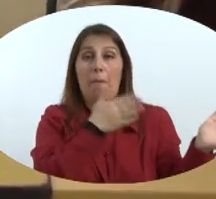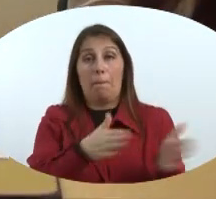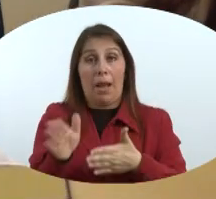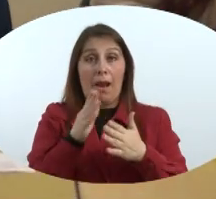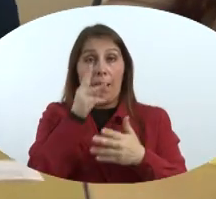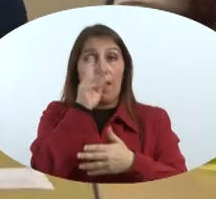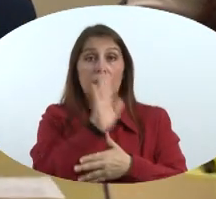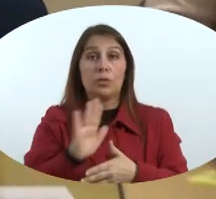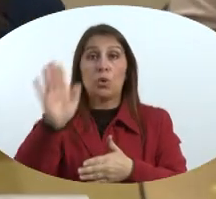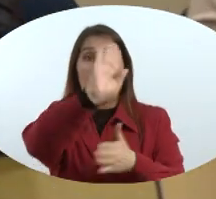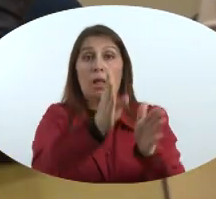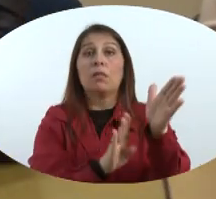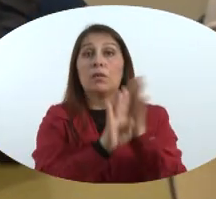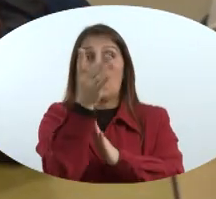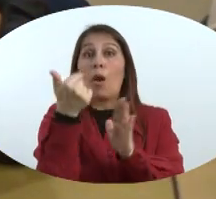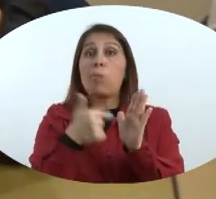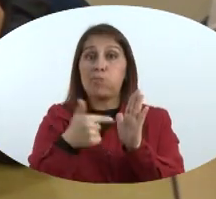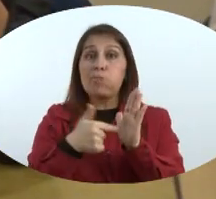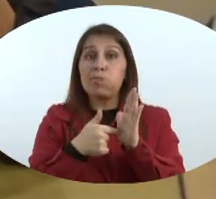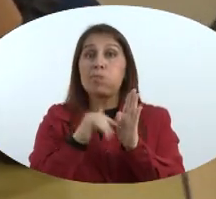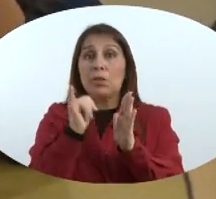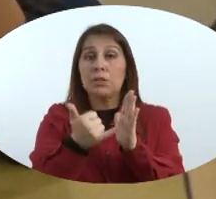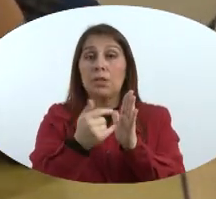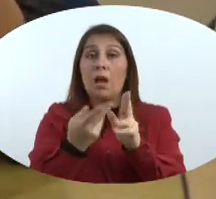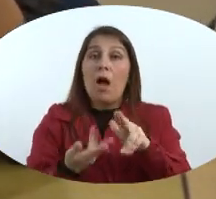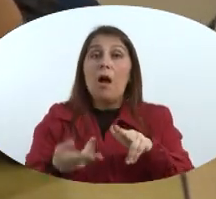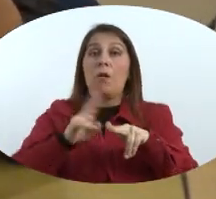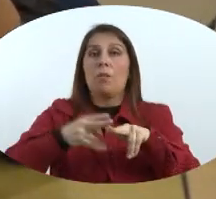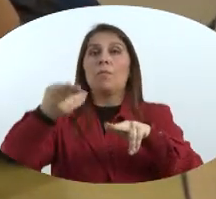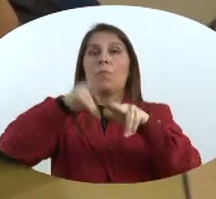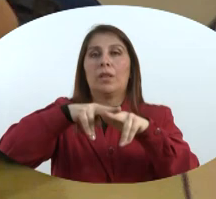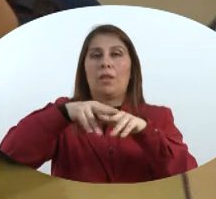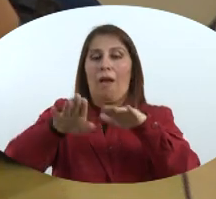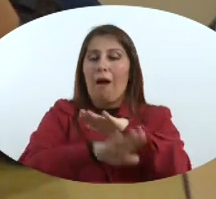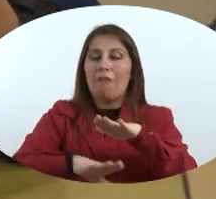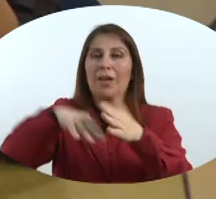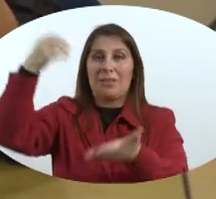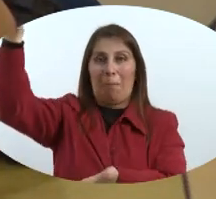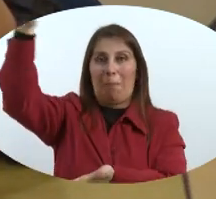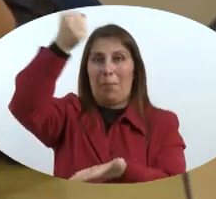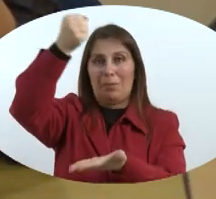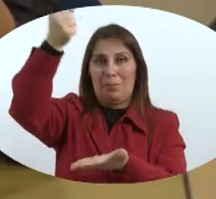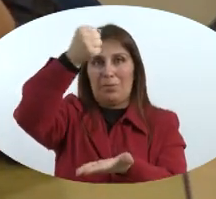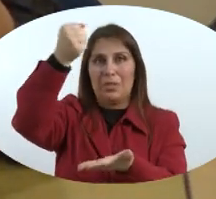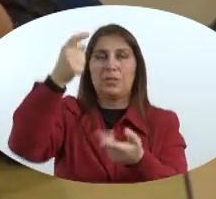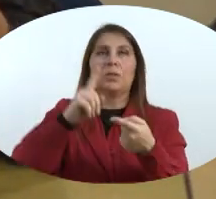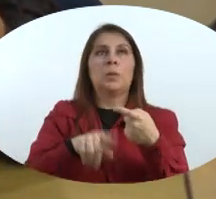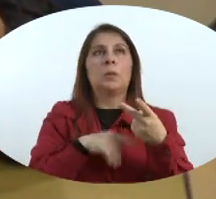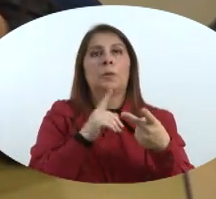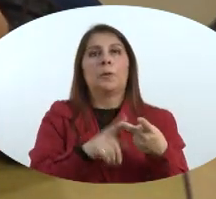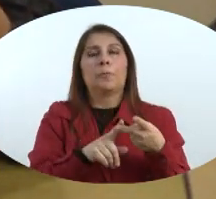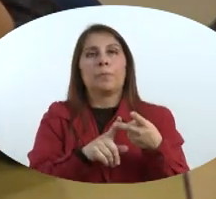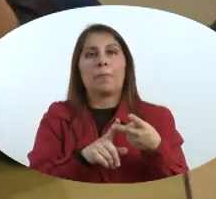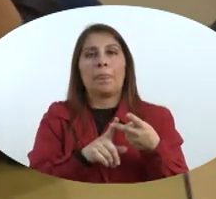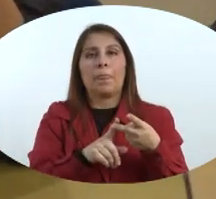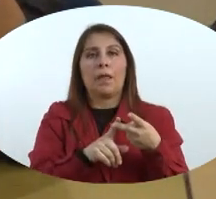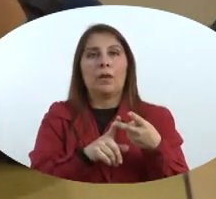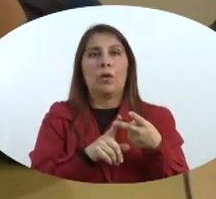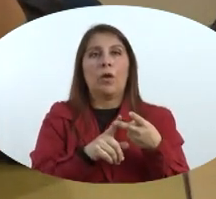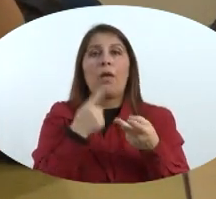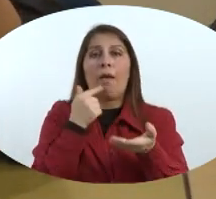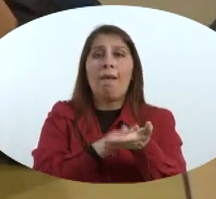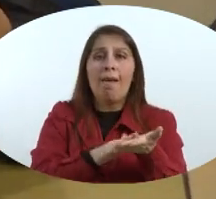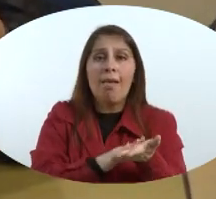plan nacional de es en el plan nacional de desarrollo si está digamos el incremento al avance presupuestal y la creación de la base presupuestal de longitud está también